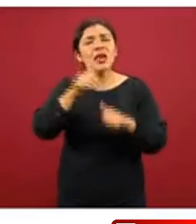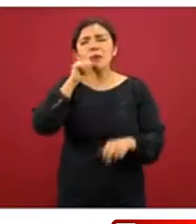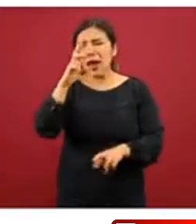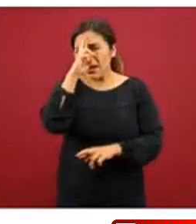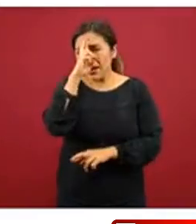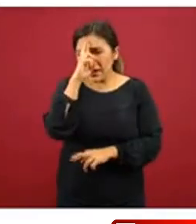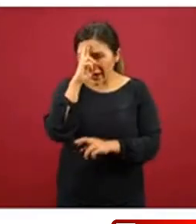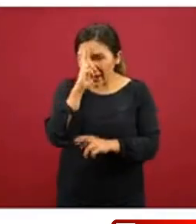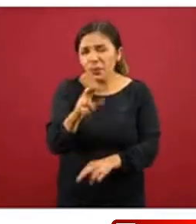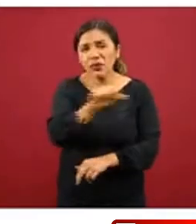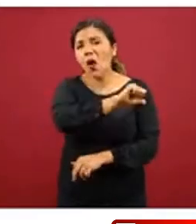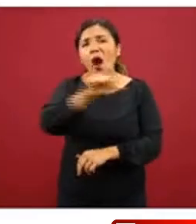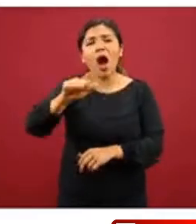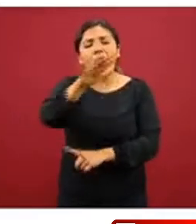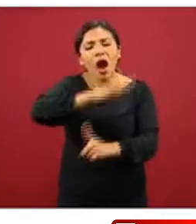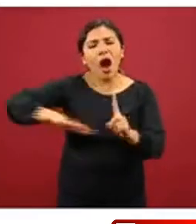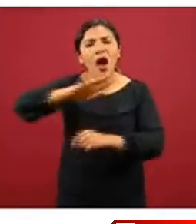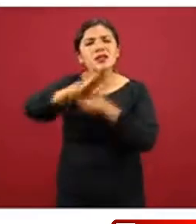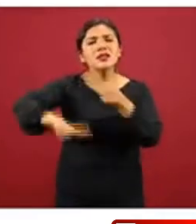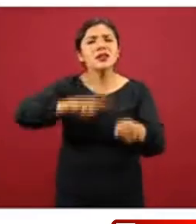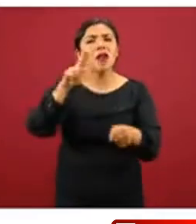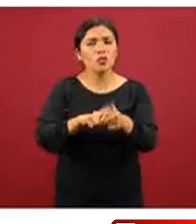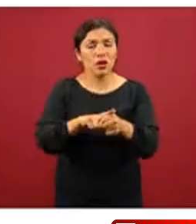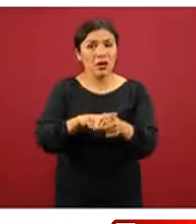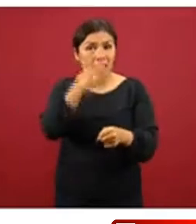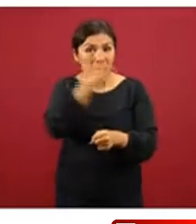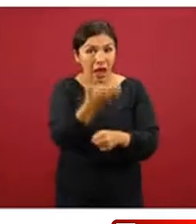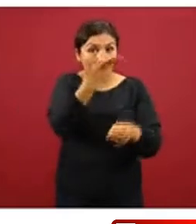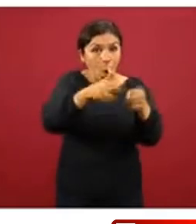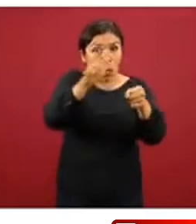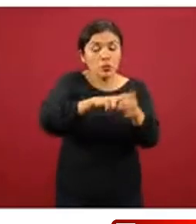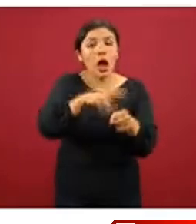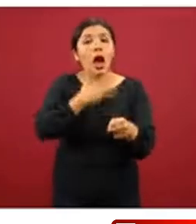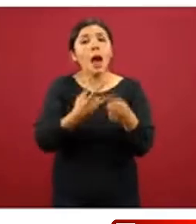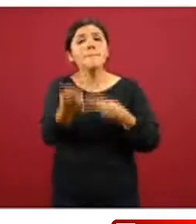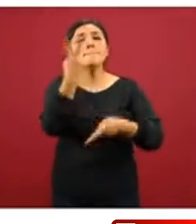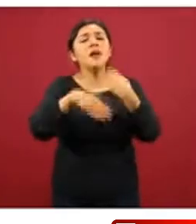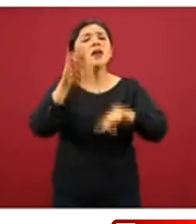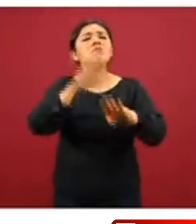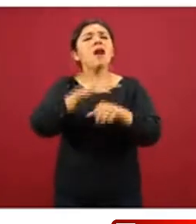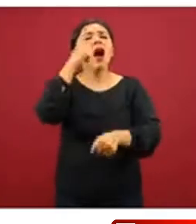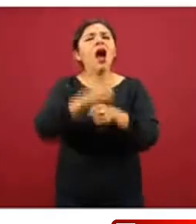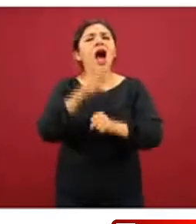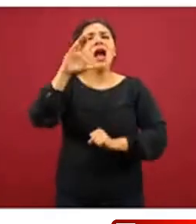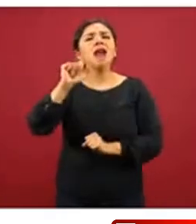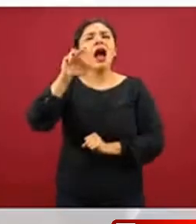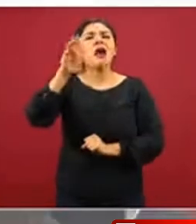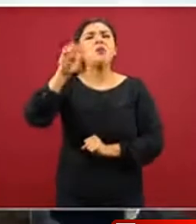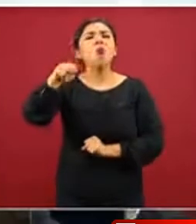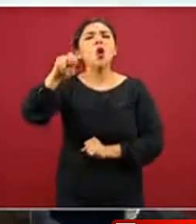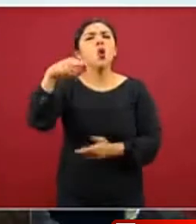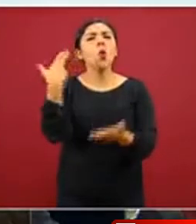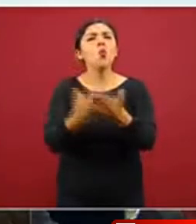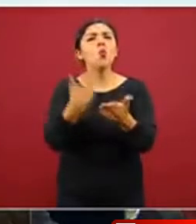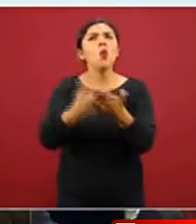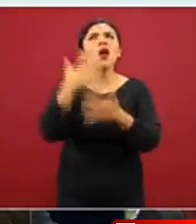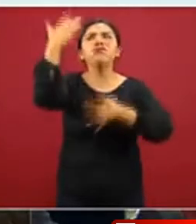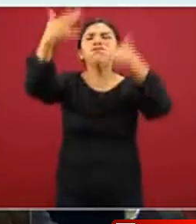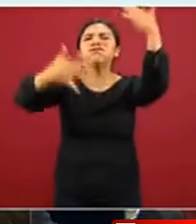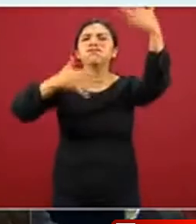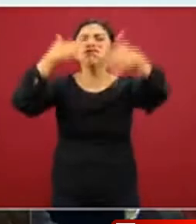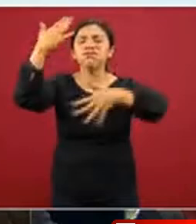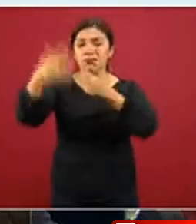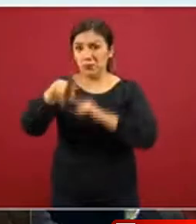ambiente. Nuestros hospitales generan alrededor del 8% de la huella de carbono en la atmósfera. Es